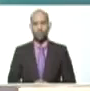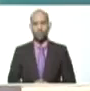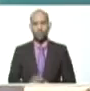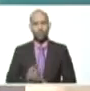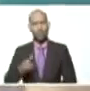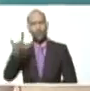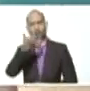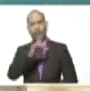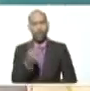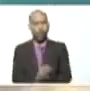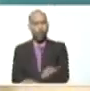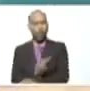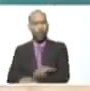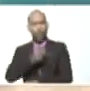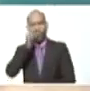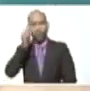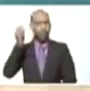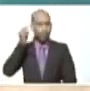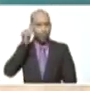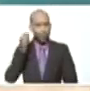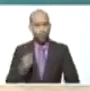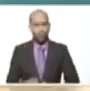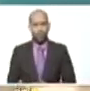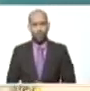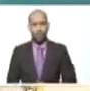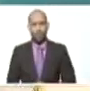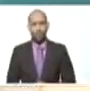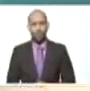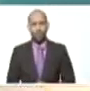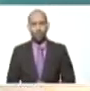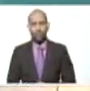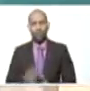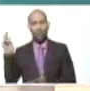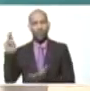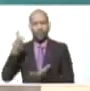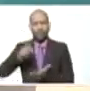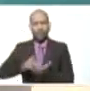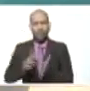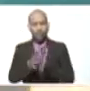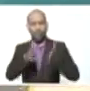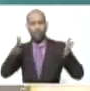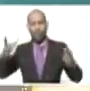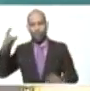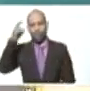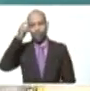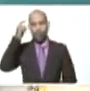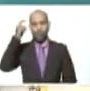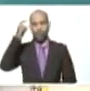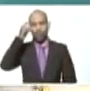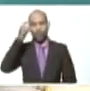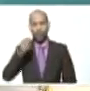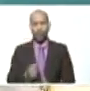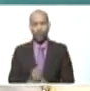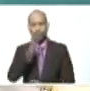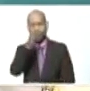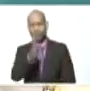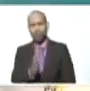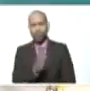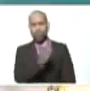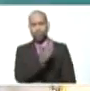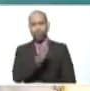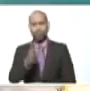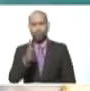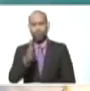Queridas hermanas y hermanos, ha llegado el gran día de la beatificación